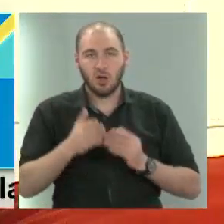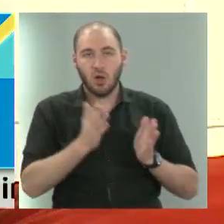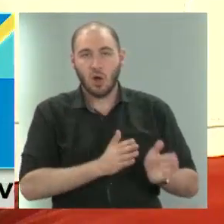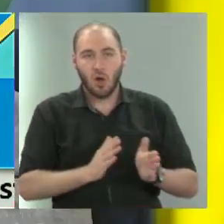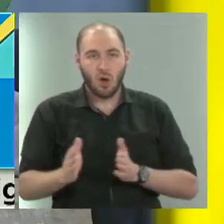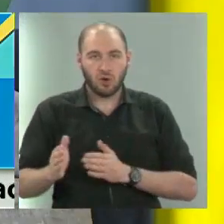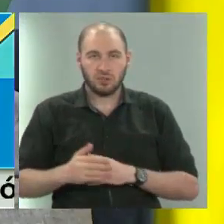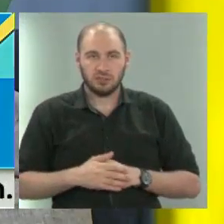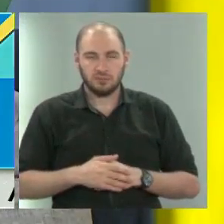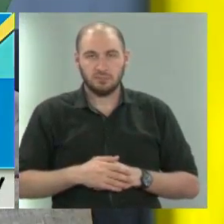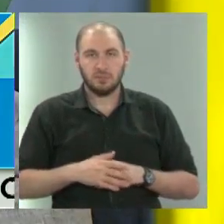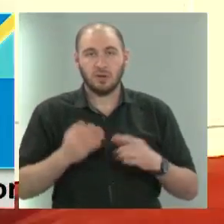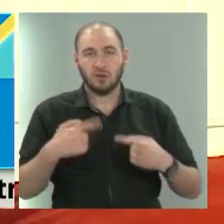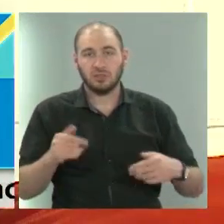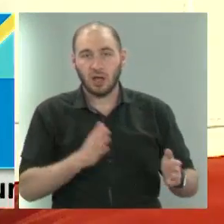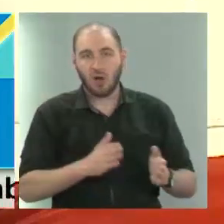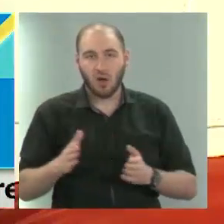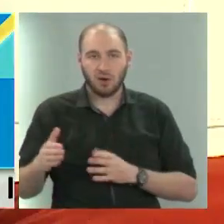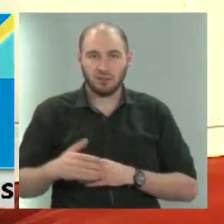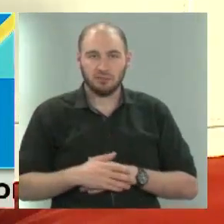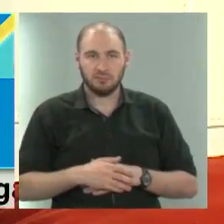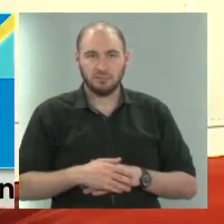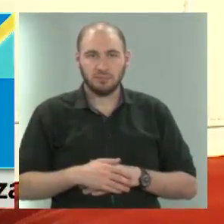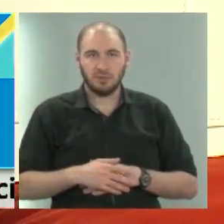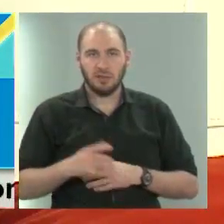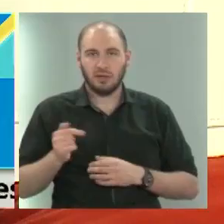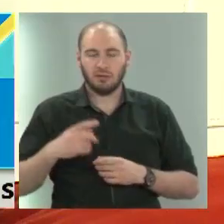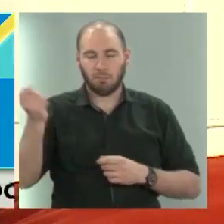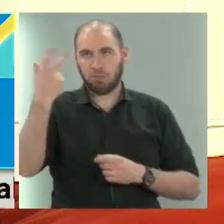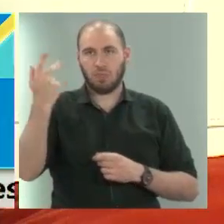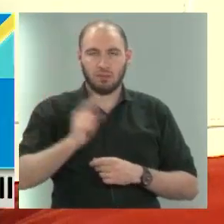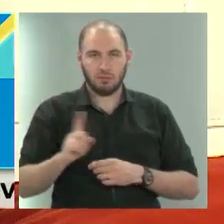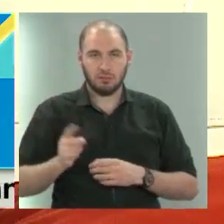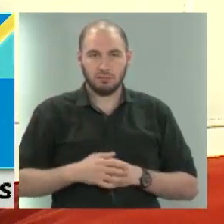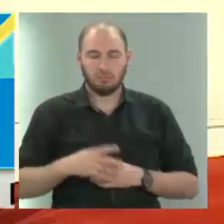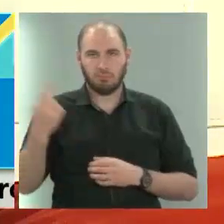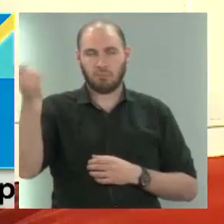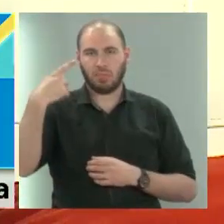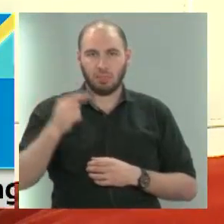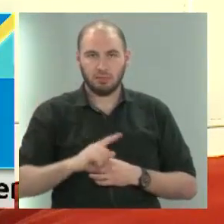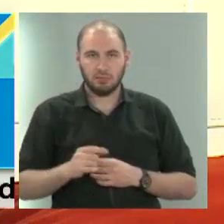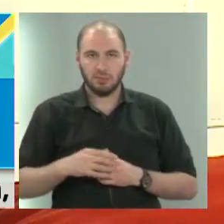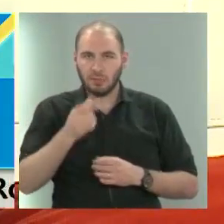un poco, ¿no?, las cosas que vamos haciendo y que no caigan así de golpe, ¿no? Esto de golpe, andamos mal en matemática y